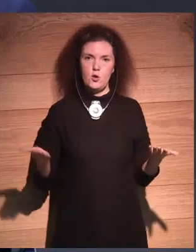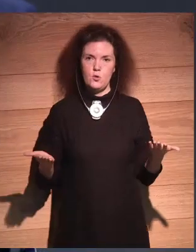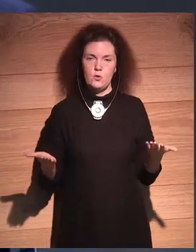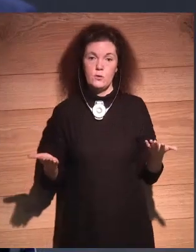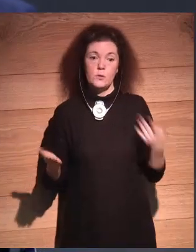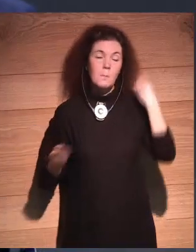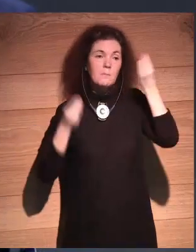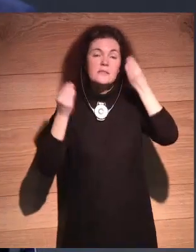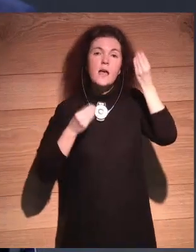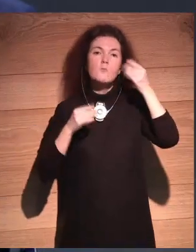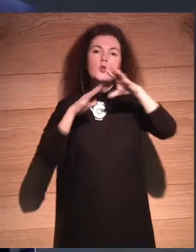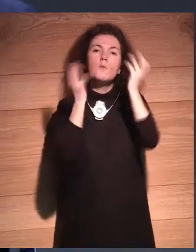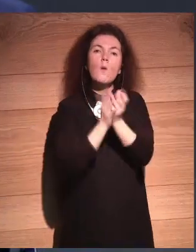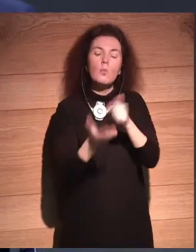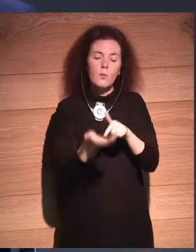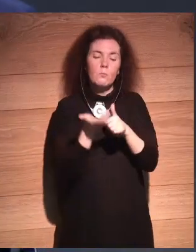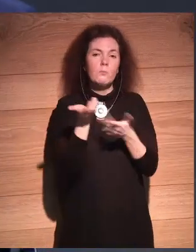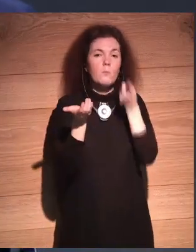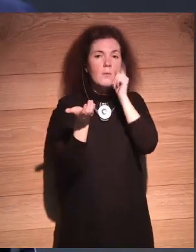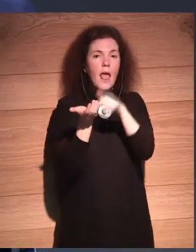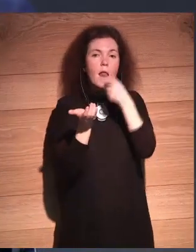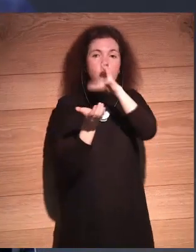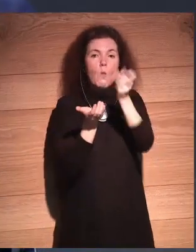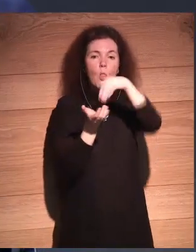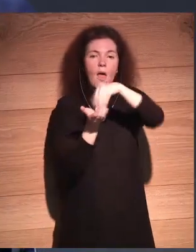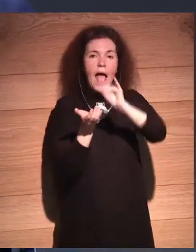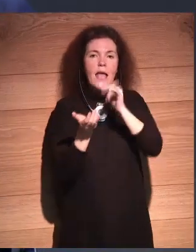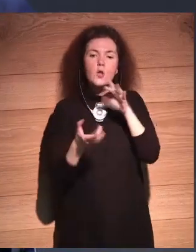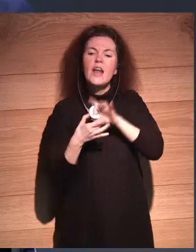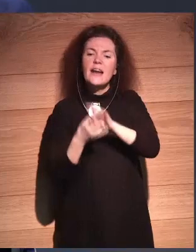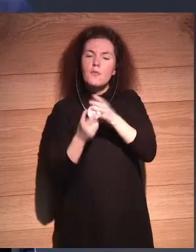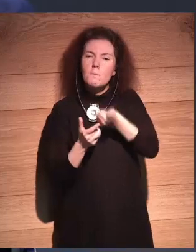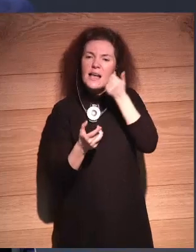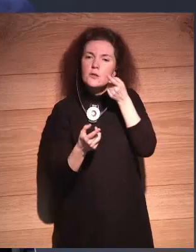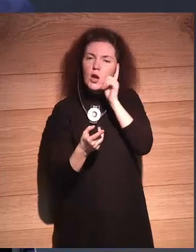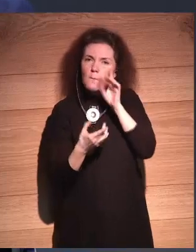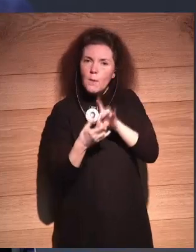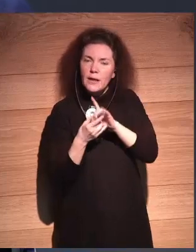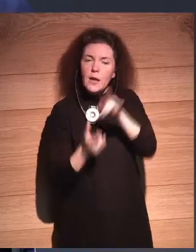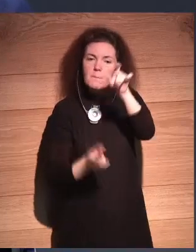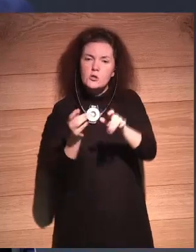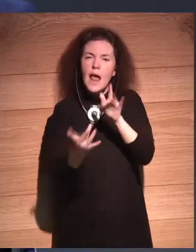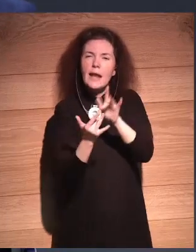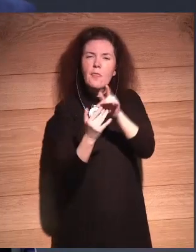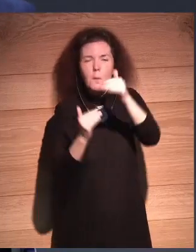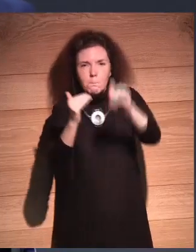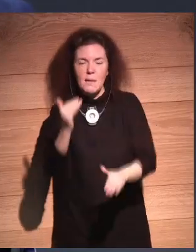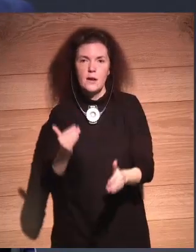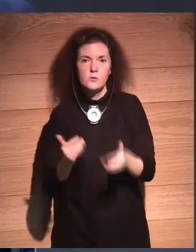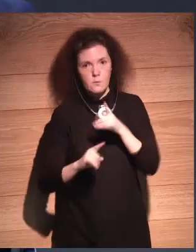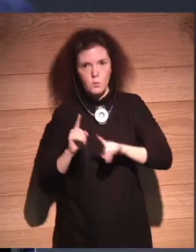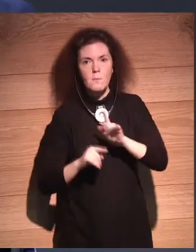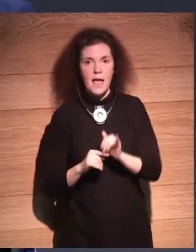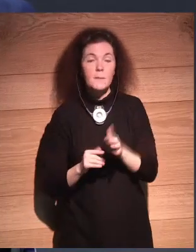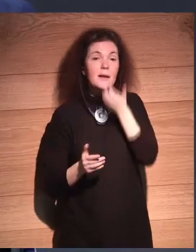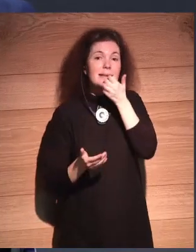pensamos que el mundo está aquí en nuestra mano y tenemos más relaciones con el móvil que con las personas, estamos en problemas. Sin embargo, si no